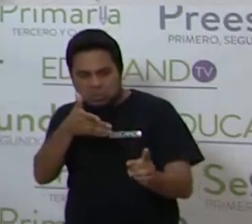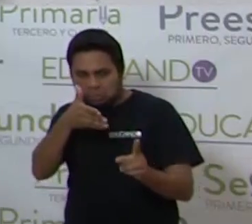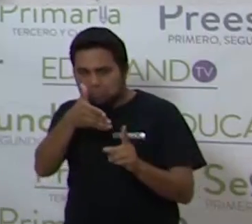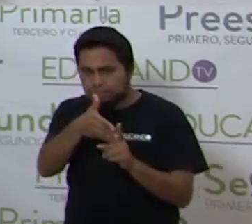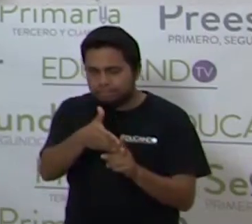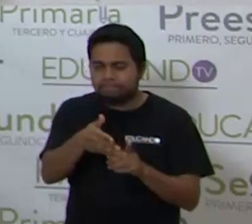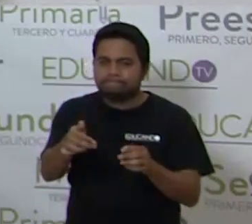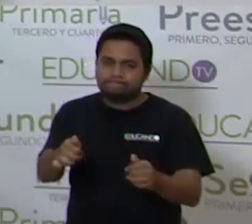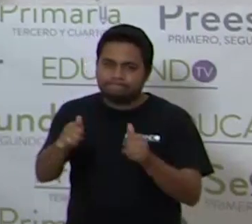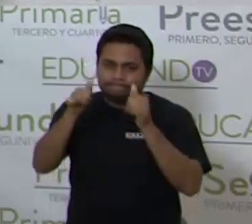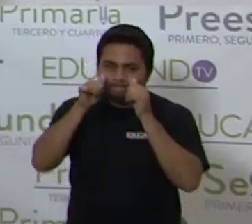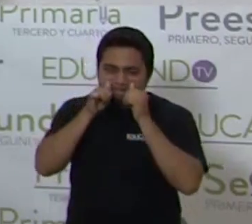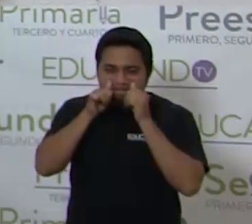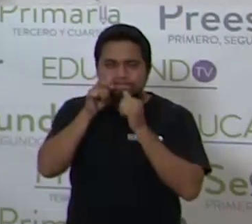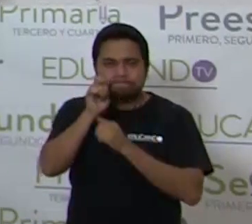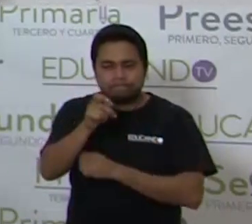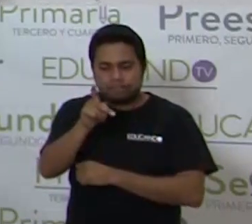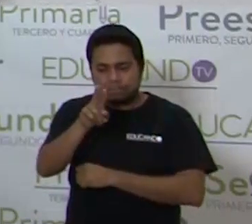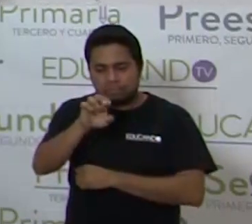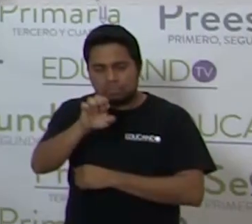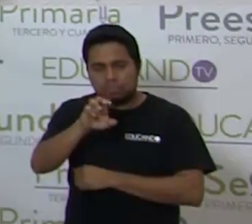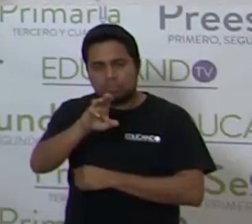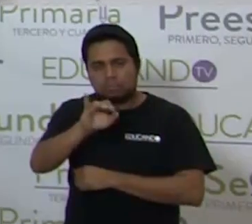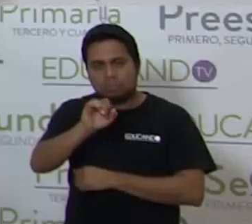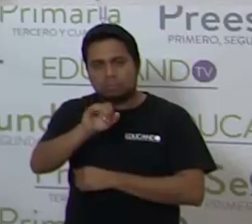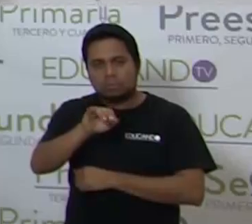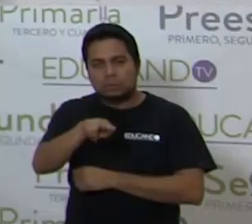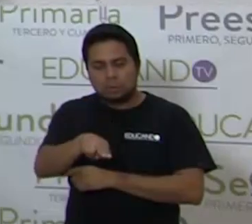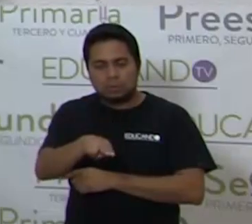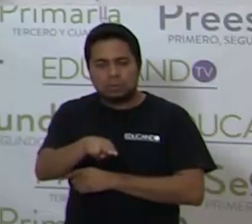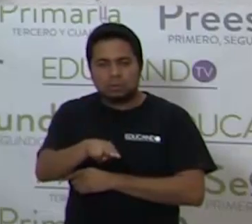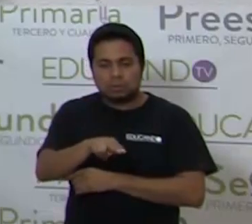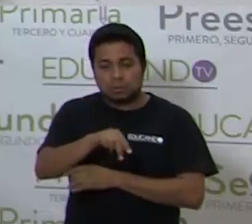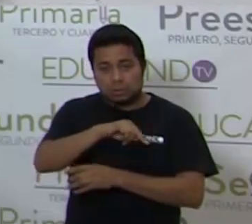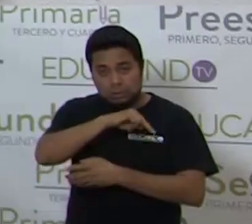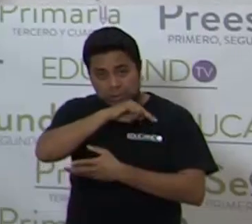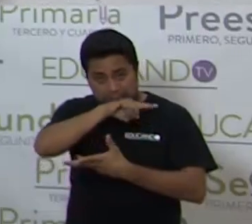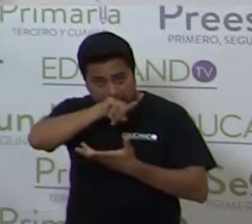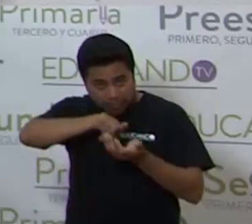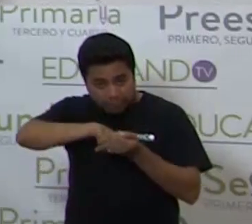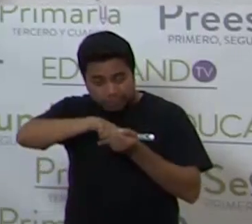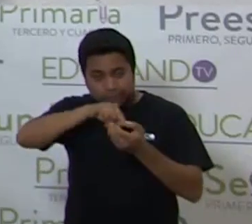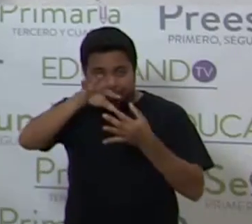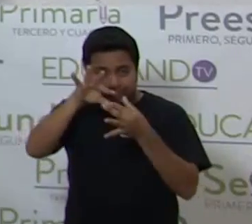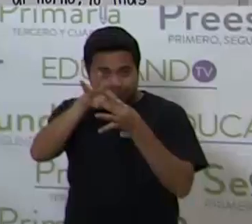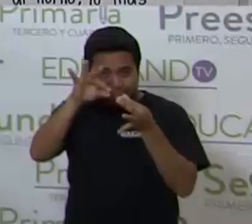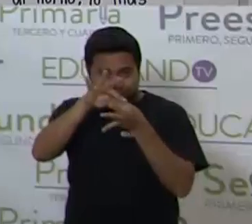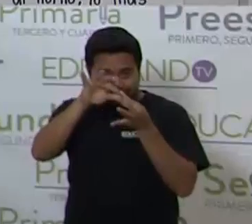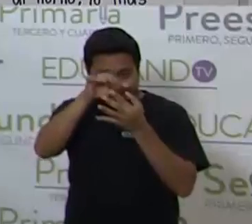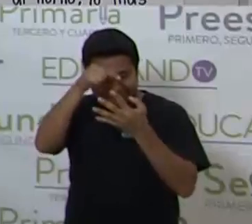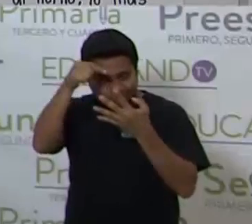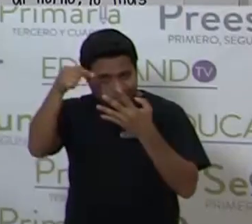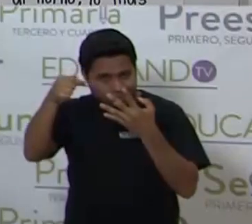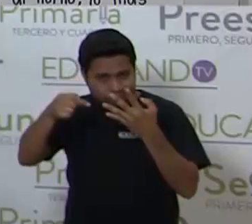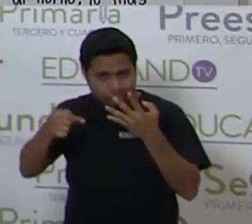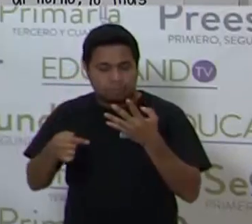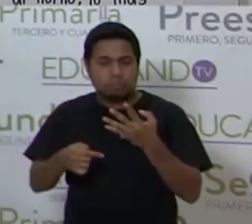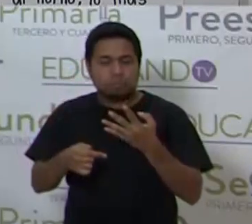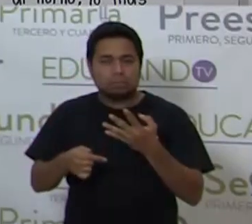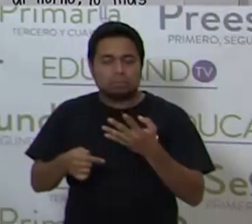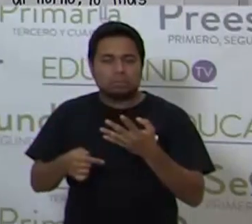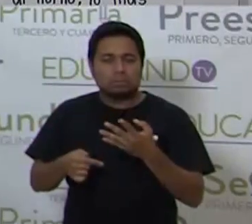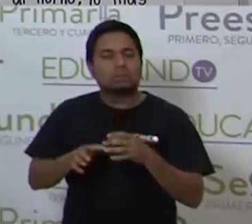atención, precisión. Toda instrucción, niños y niñas, recuérdenlo, toda